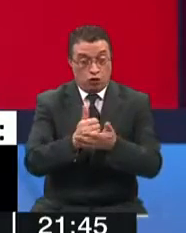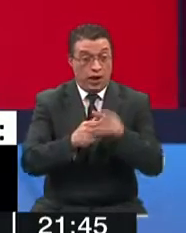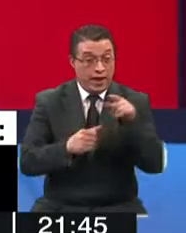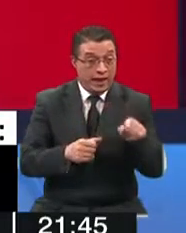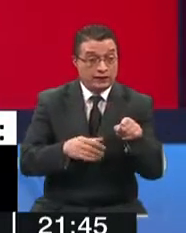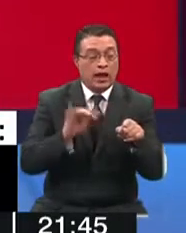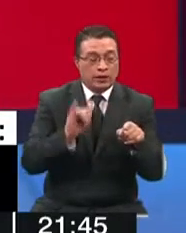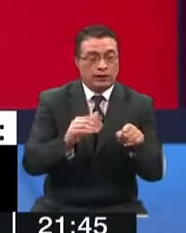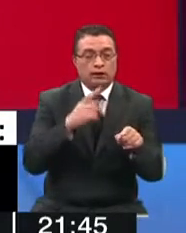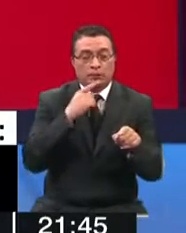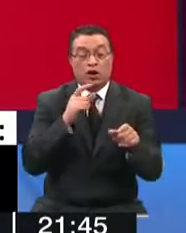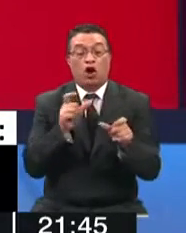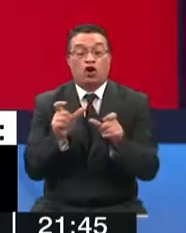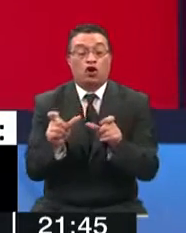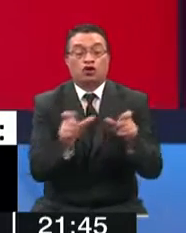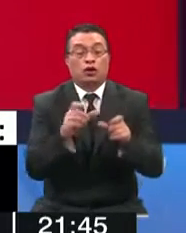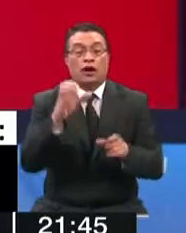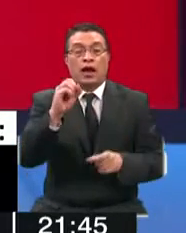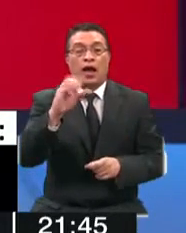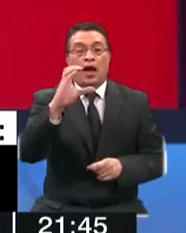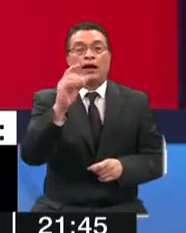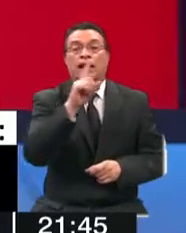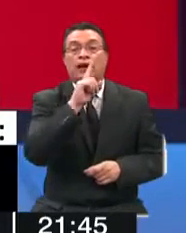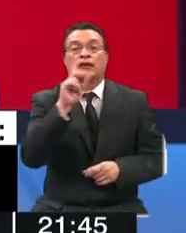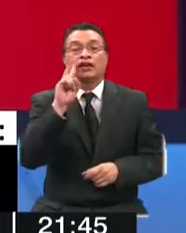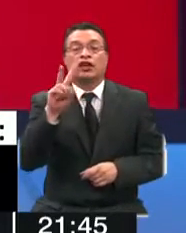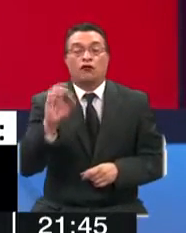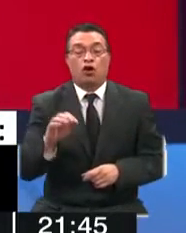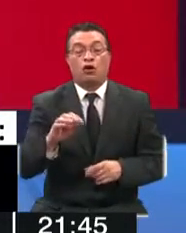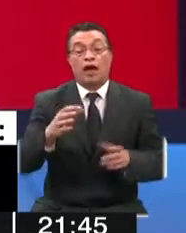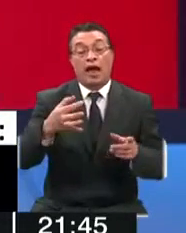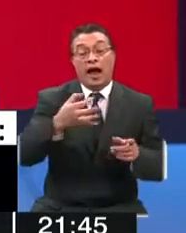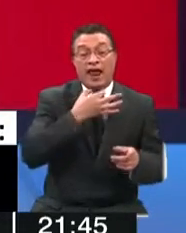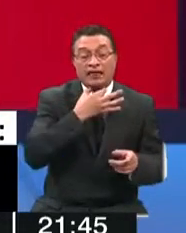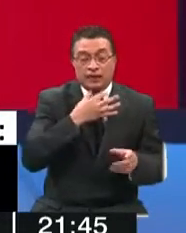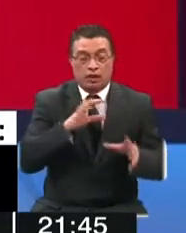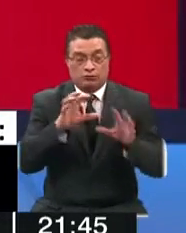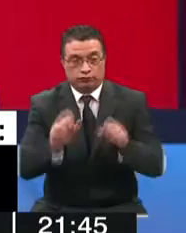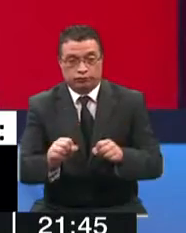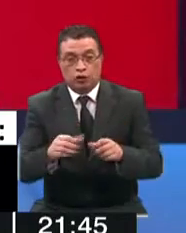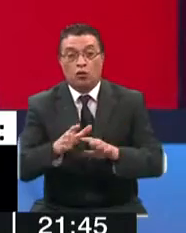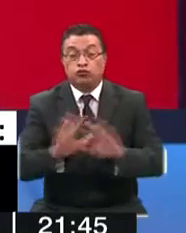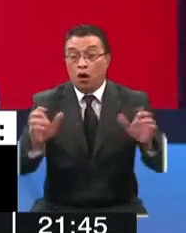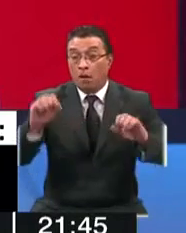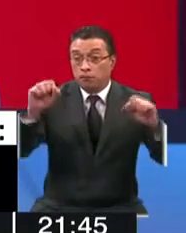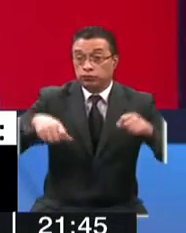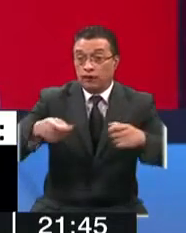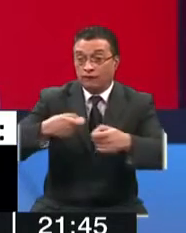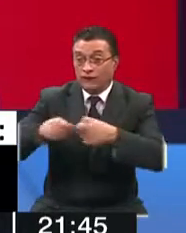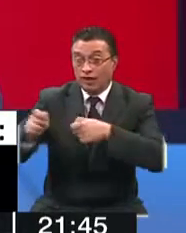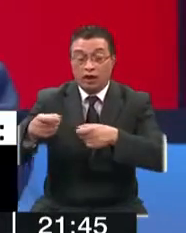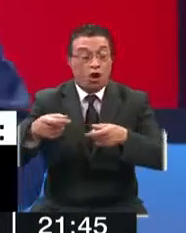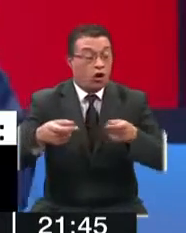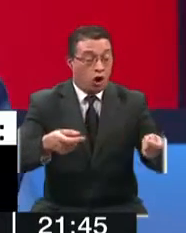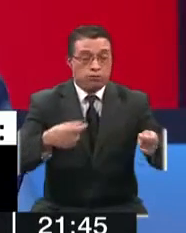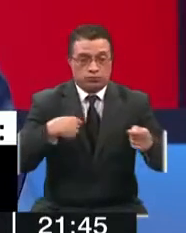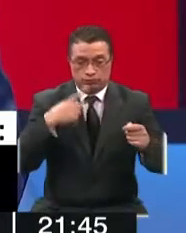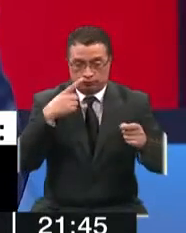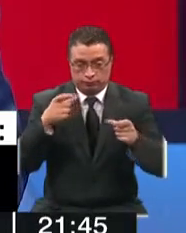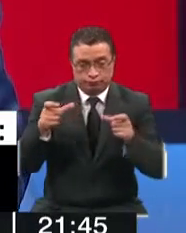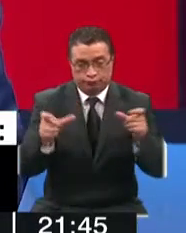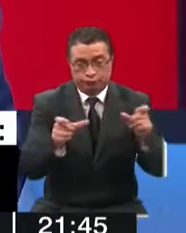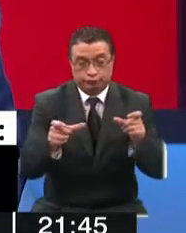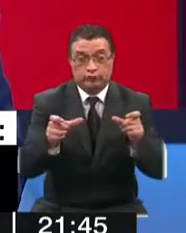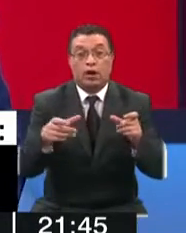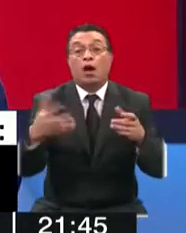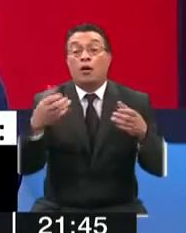vamos a tomar control de los activos, de las garantías, de aprobar cualquier transacción justamente para garantizar que por otro lado